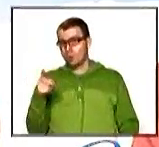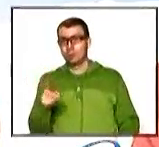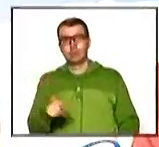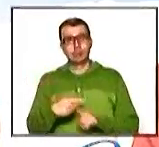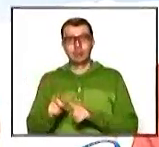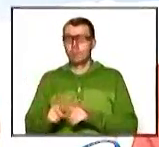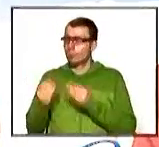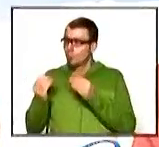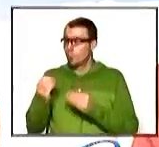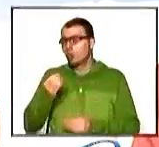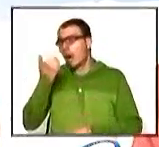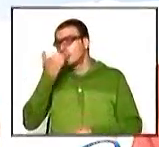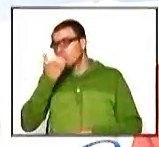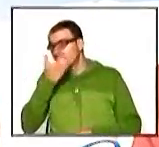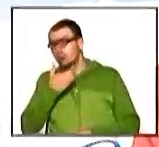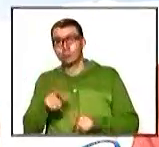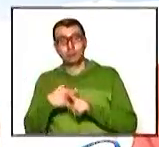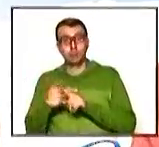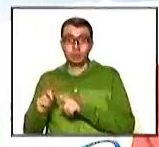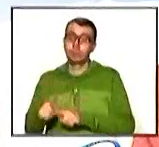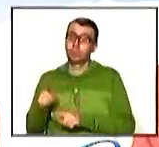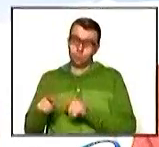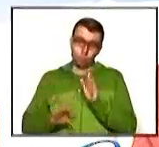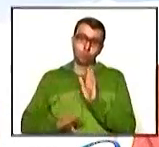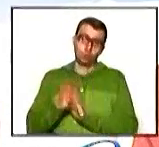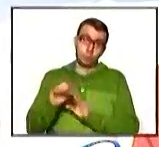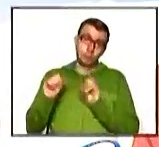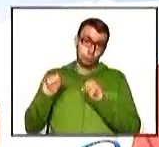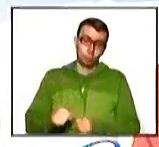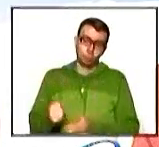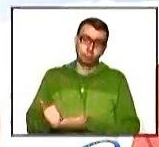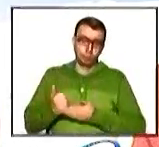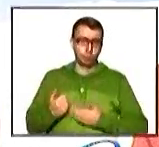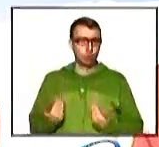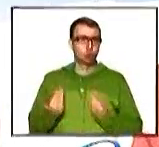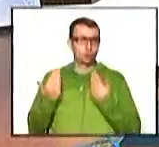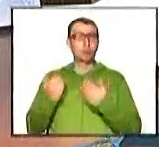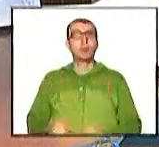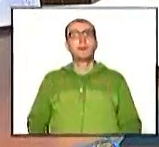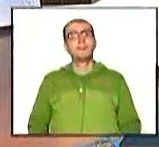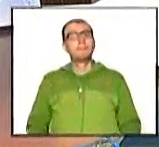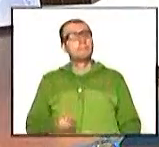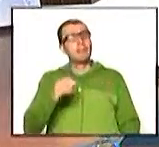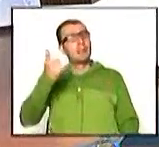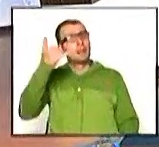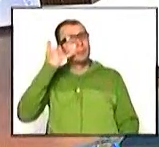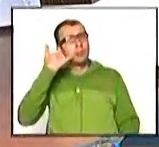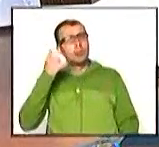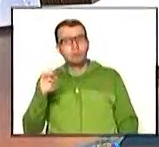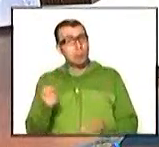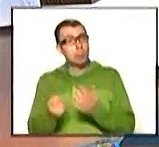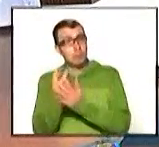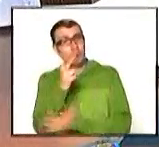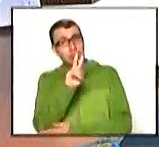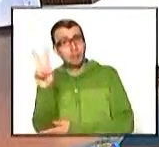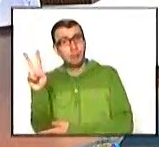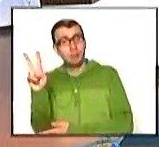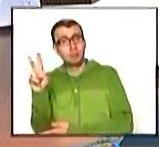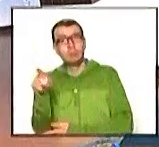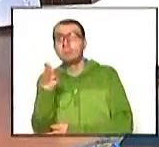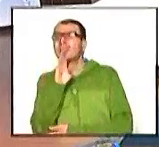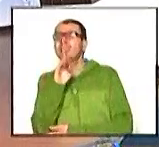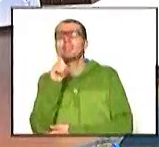fruta, que con eso van a tener resultados excelentes. Tenemos otra llamada, creo que es en Villa María. ¿Quién está en Villa